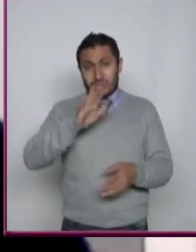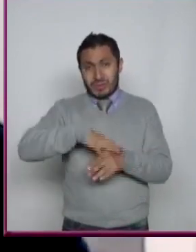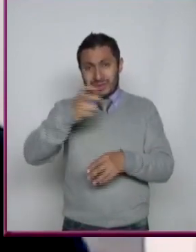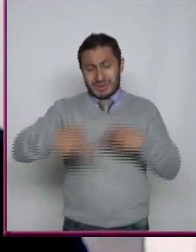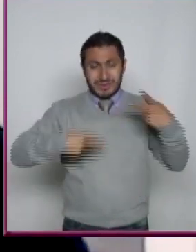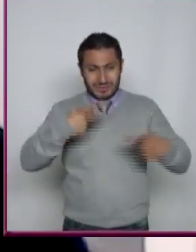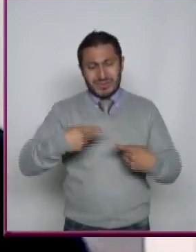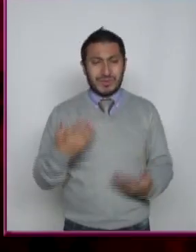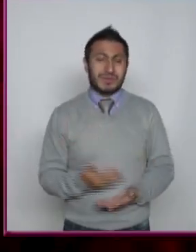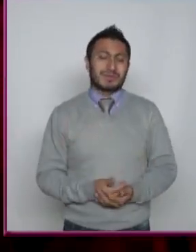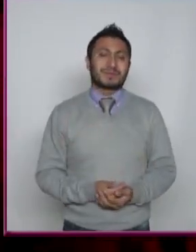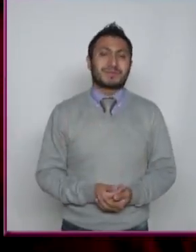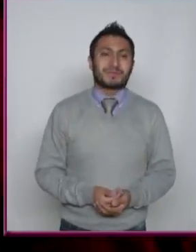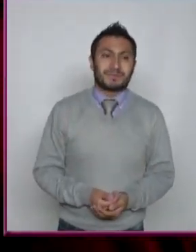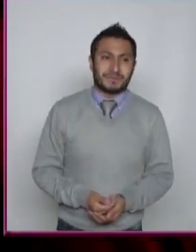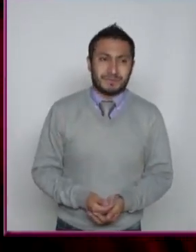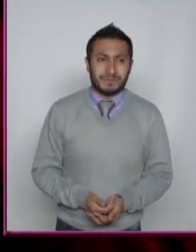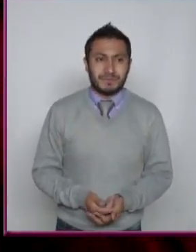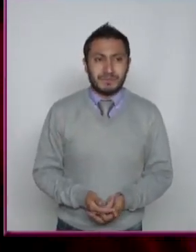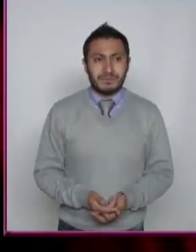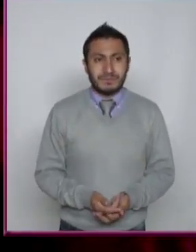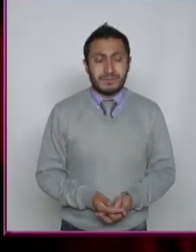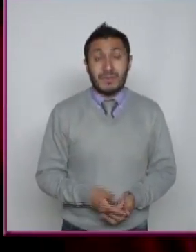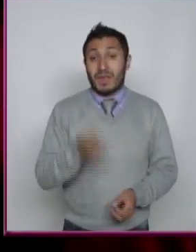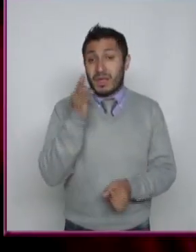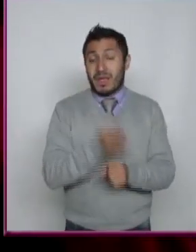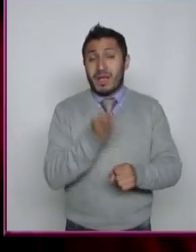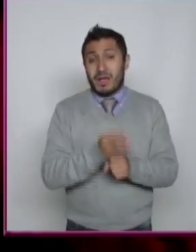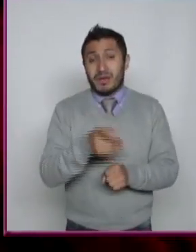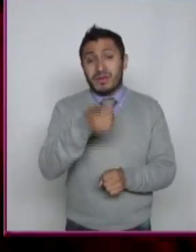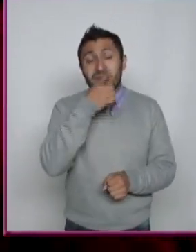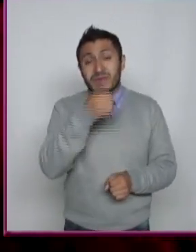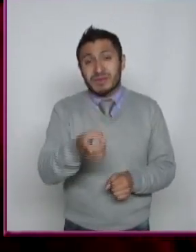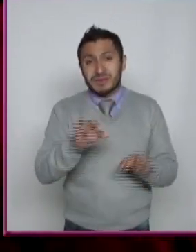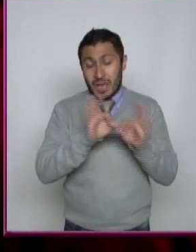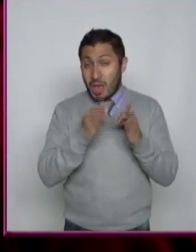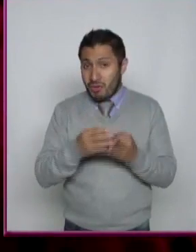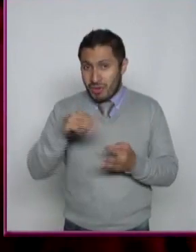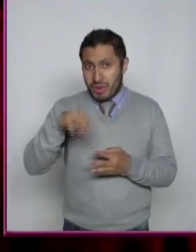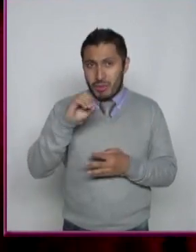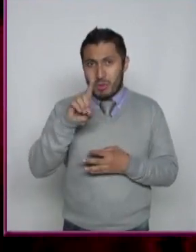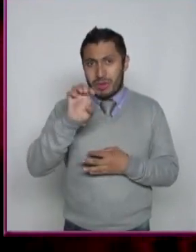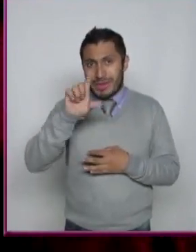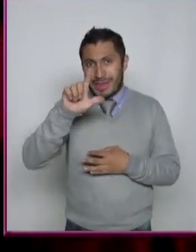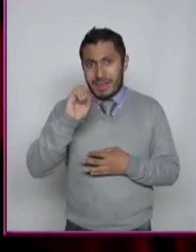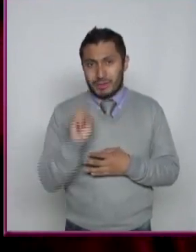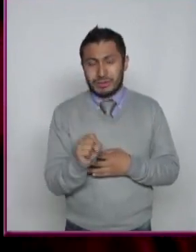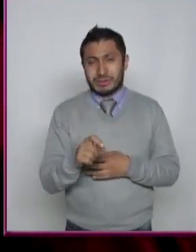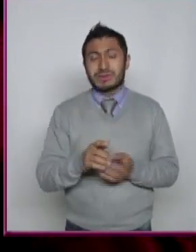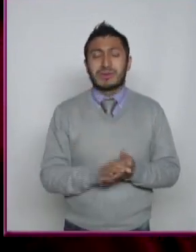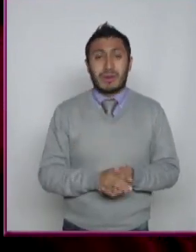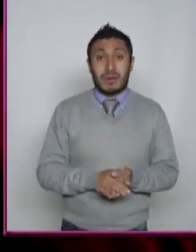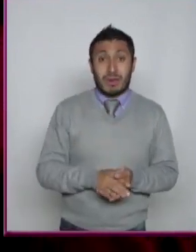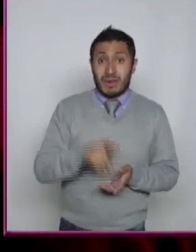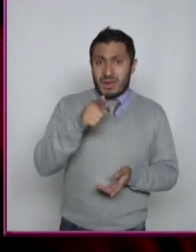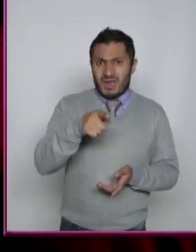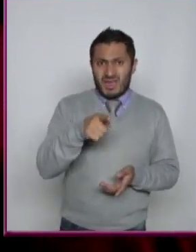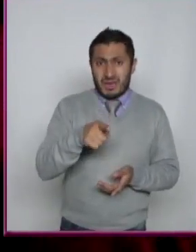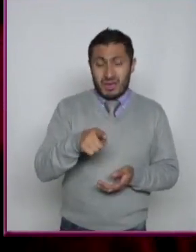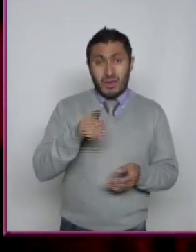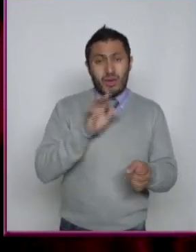que me llegan a hacer. Oye, y ahorita mencionaste los modelos. Hablando de los modelos, háblanos de